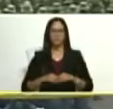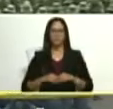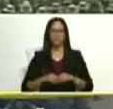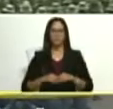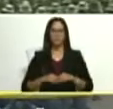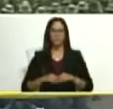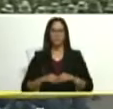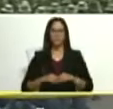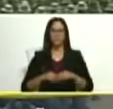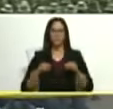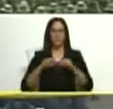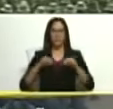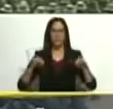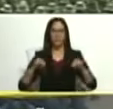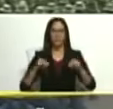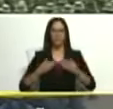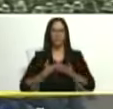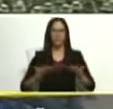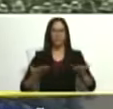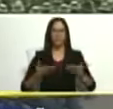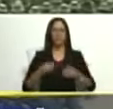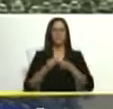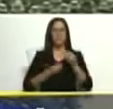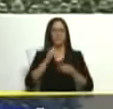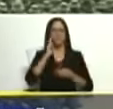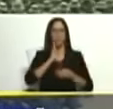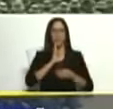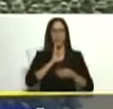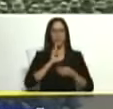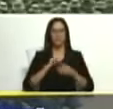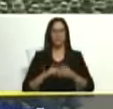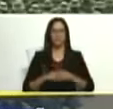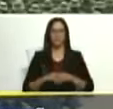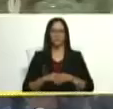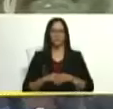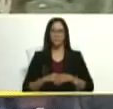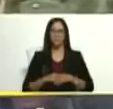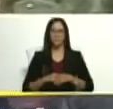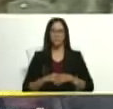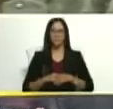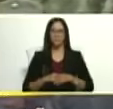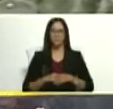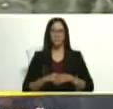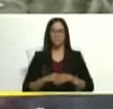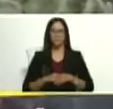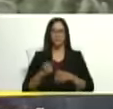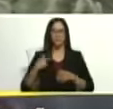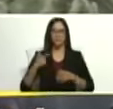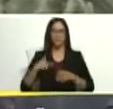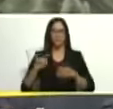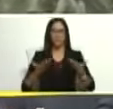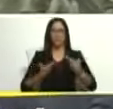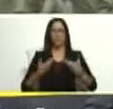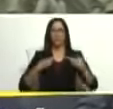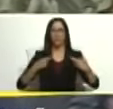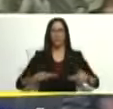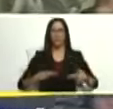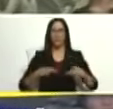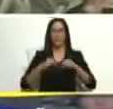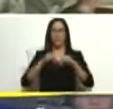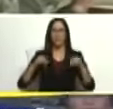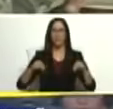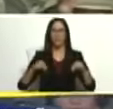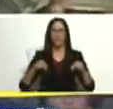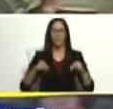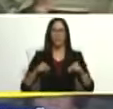El terreno te da la logística, así hizo Bolívar. Y a nosotros nos tiene que dar la logística el terreno,